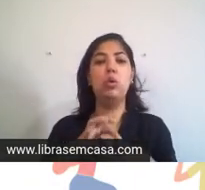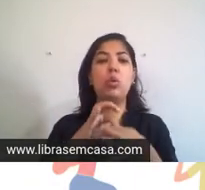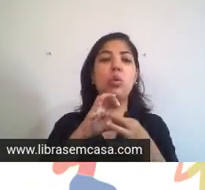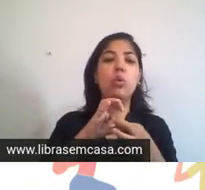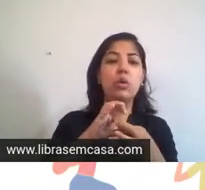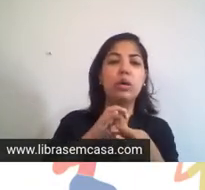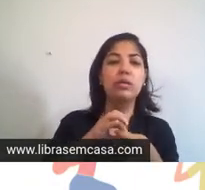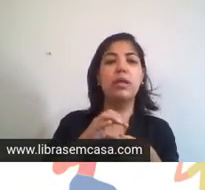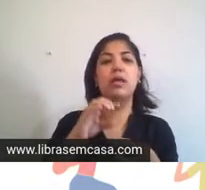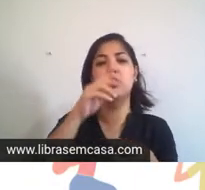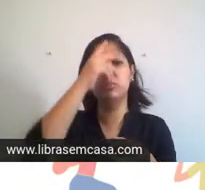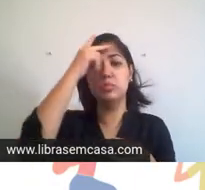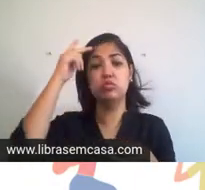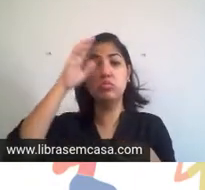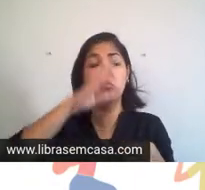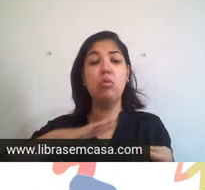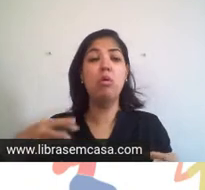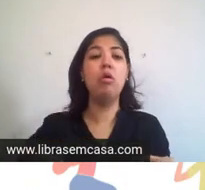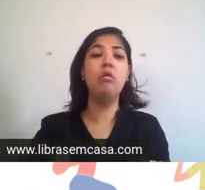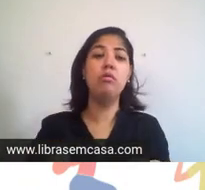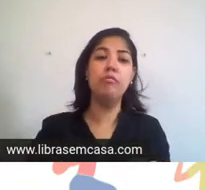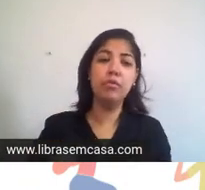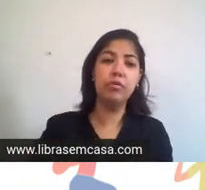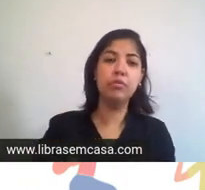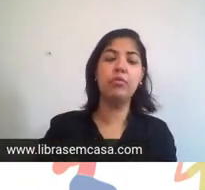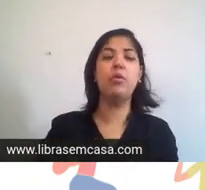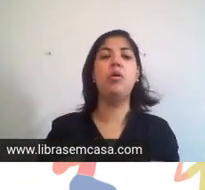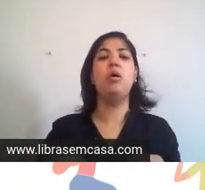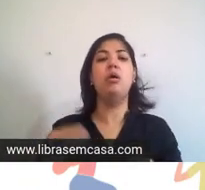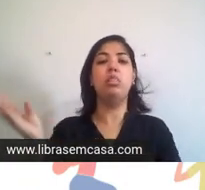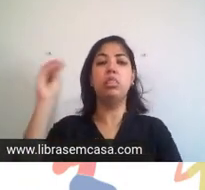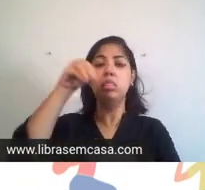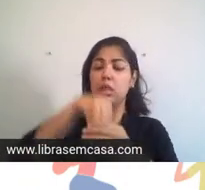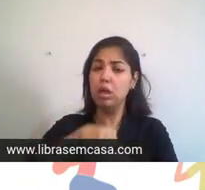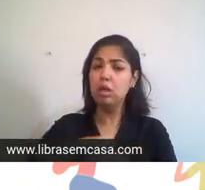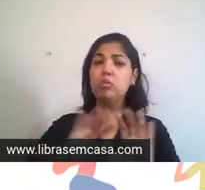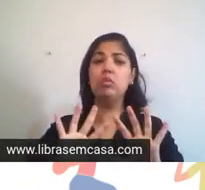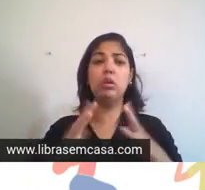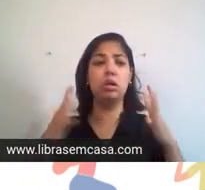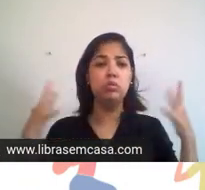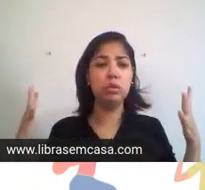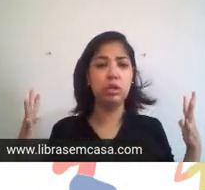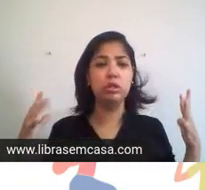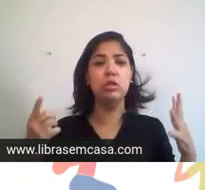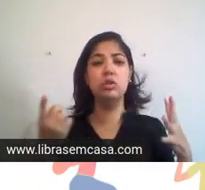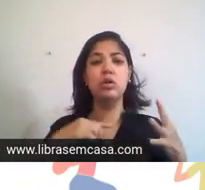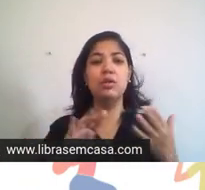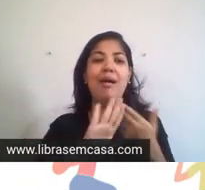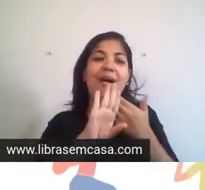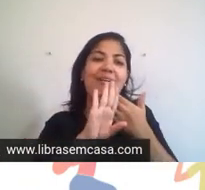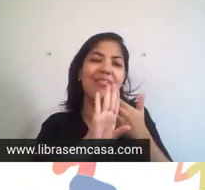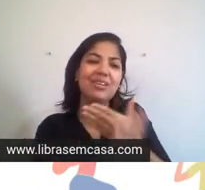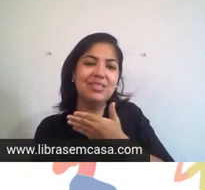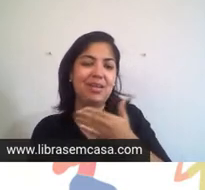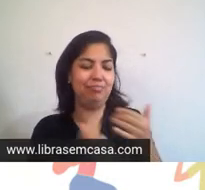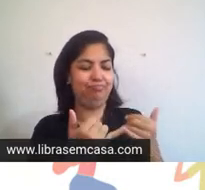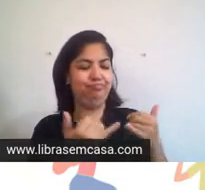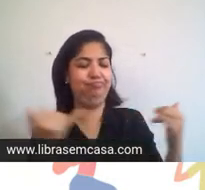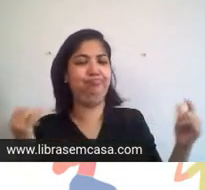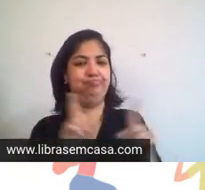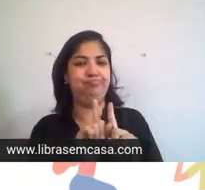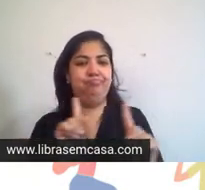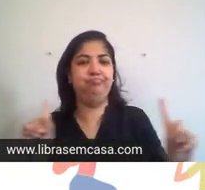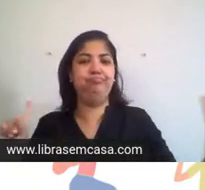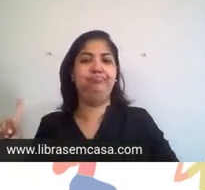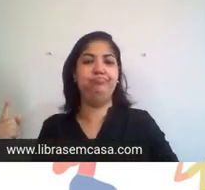está vivo, de habitarnos a nosotros otra vez como parte de la naturaleza. Nos alejamos, nos desconectamos, nos desvinculamos de la naturaleza,